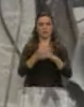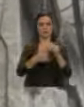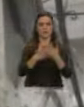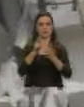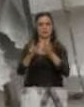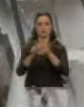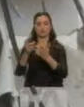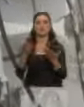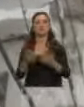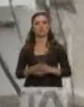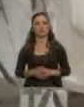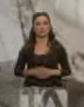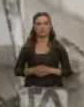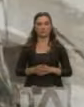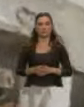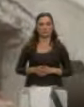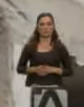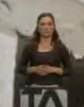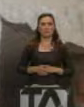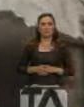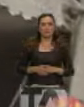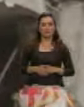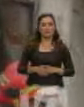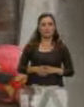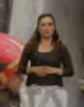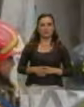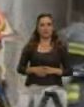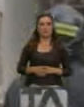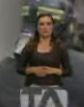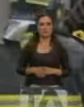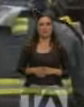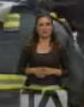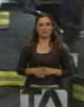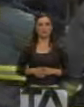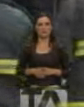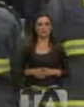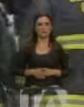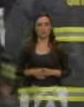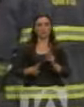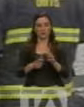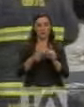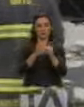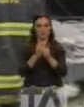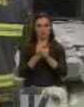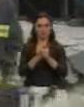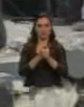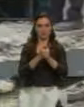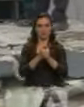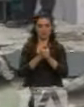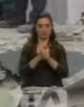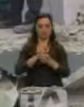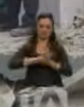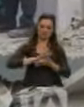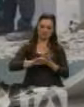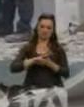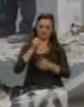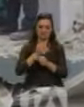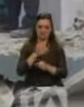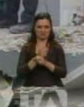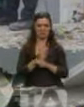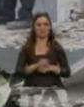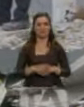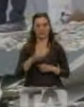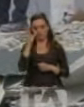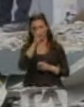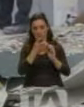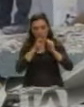a la ciudadanía? Pues bueno, por ahora la ciudadanía que está cercana acá, un poco de calma, estamos trabajando para